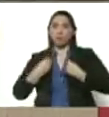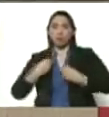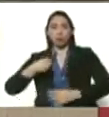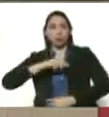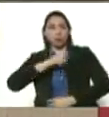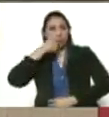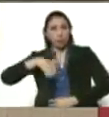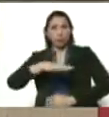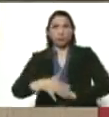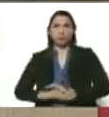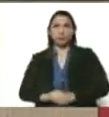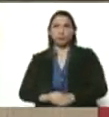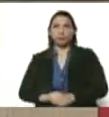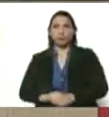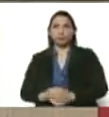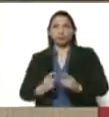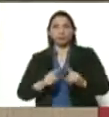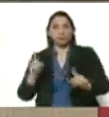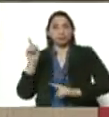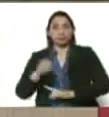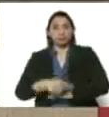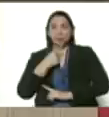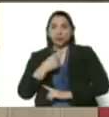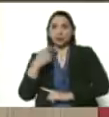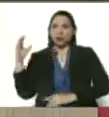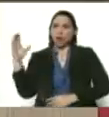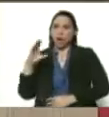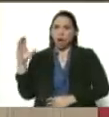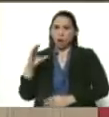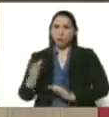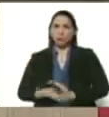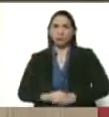nuestra población. Pero también destaca Colombia,